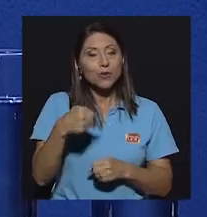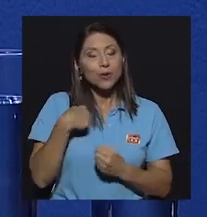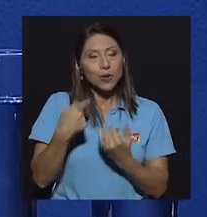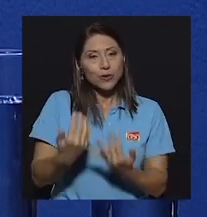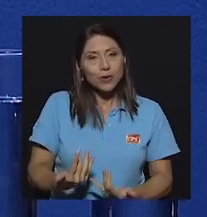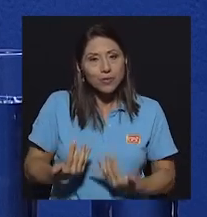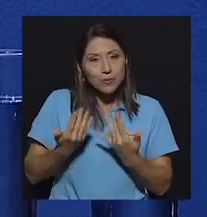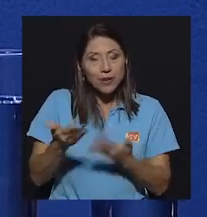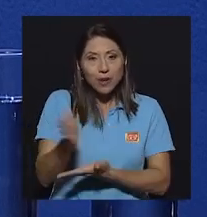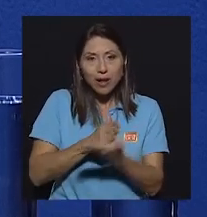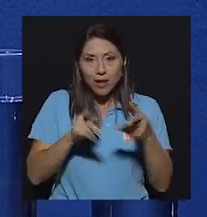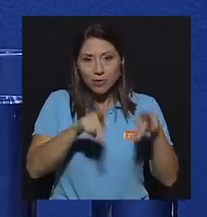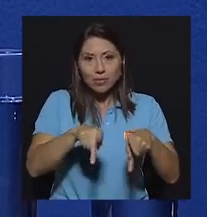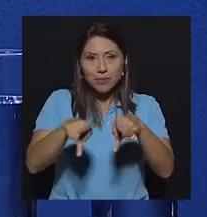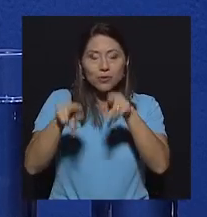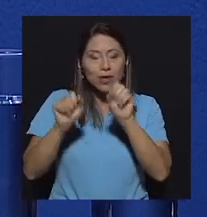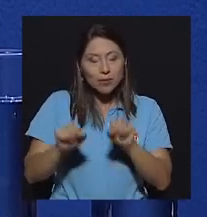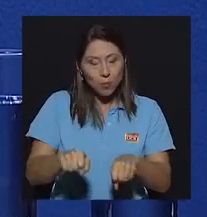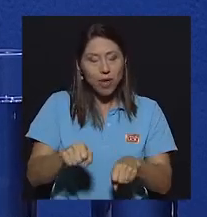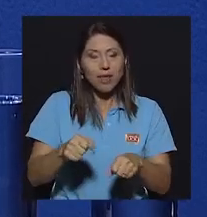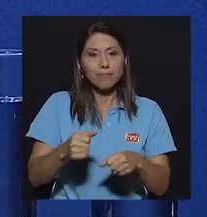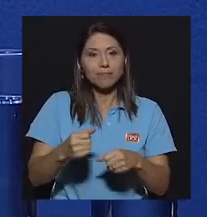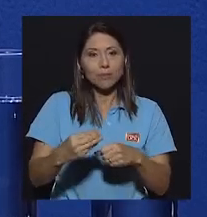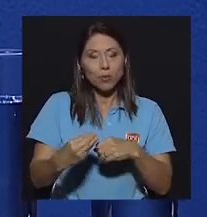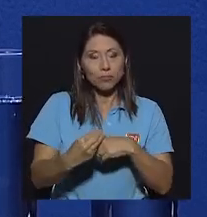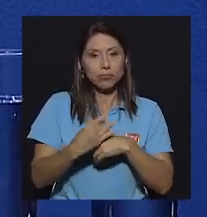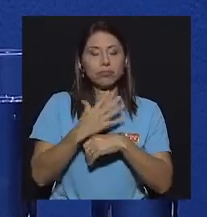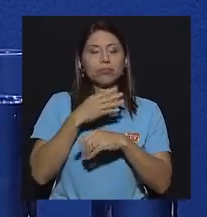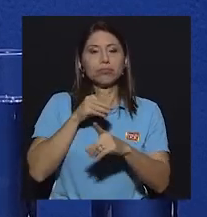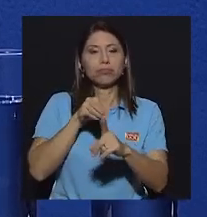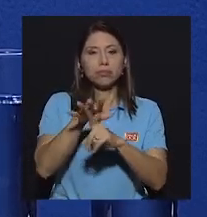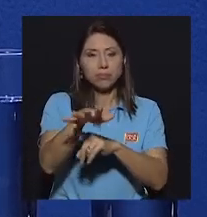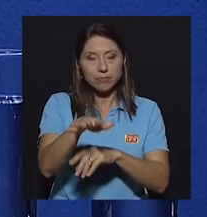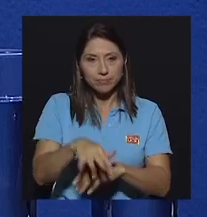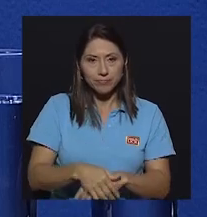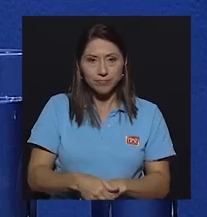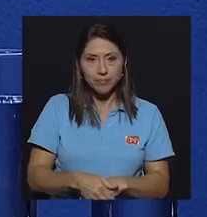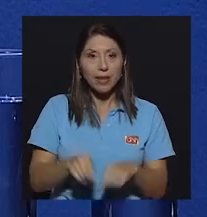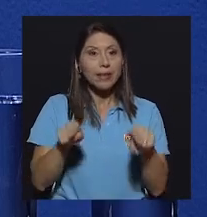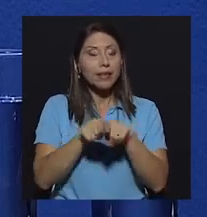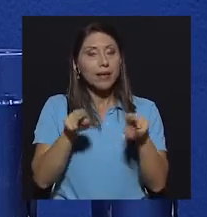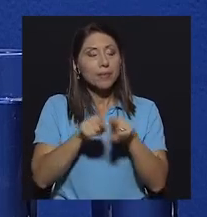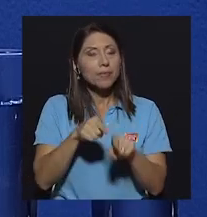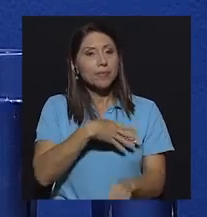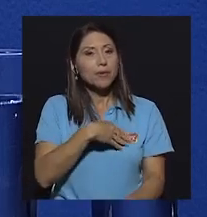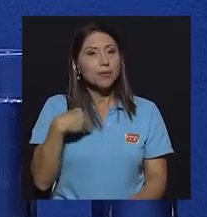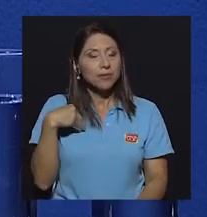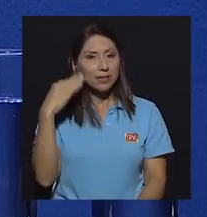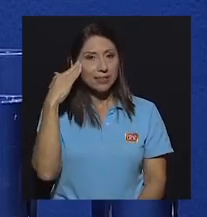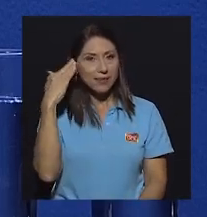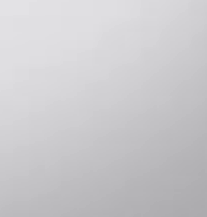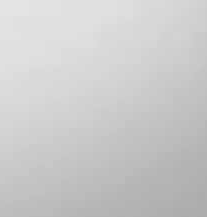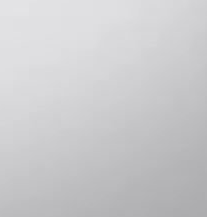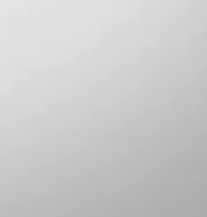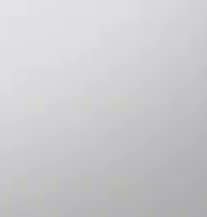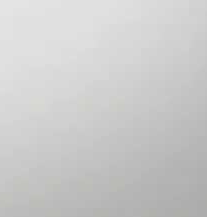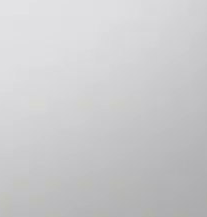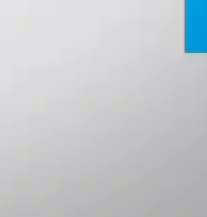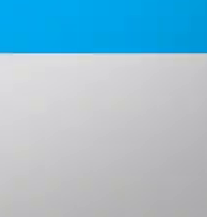último bloque de este especial de Canal UCR, en donde hacemos televisión con sentido. Ya regresamos.